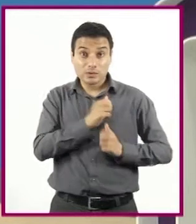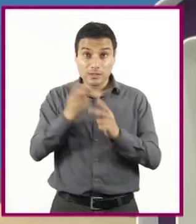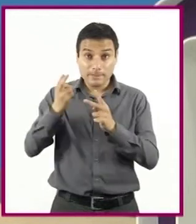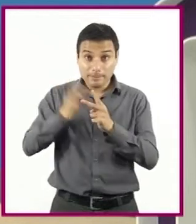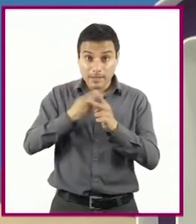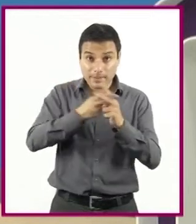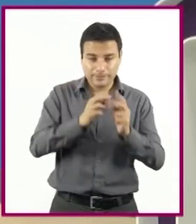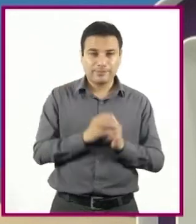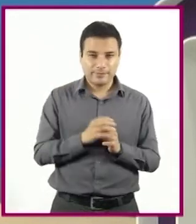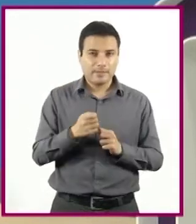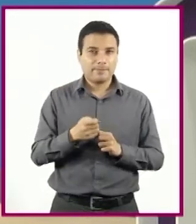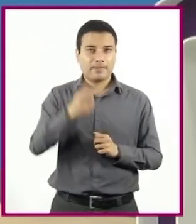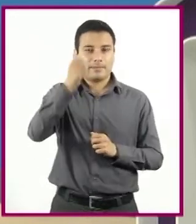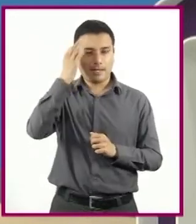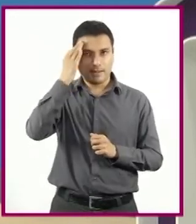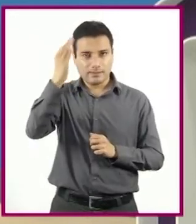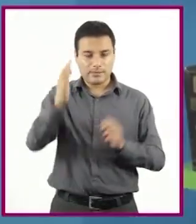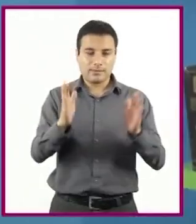de la insurgencia.